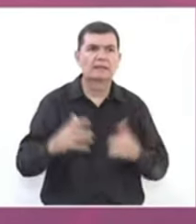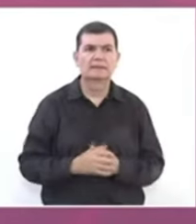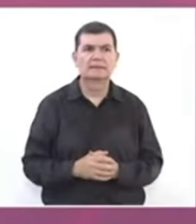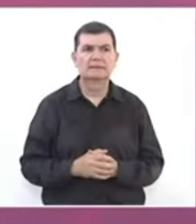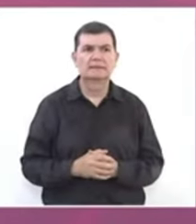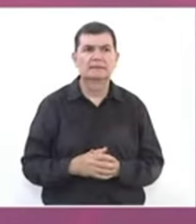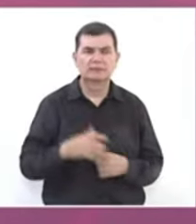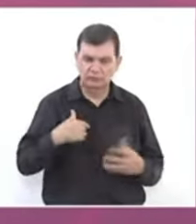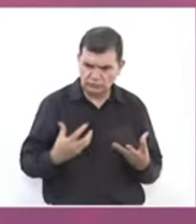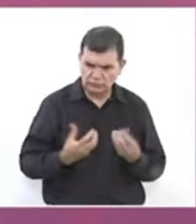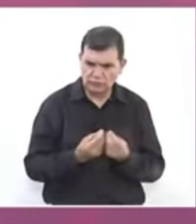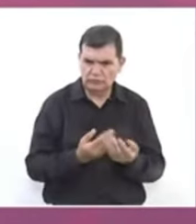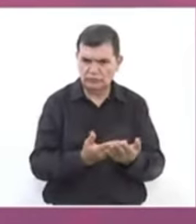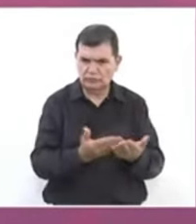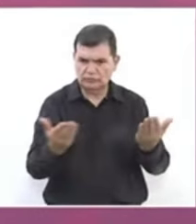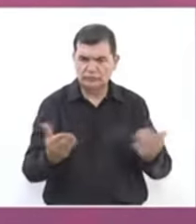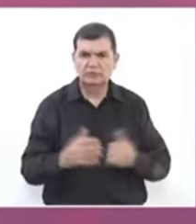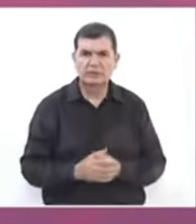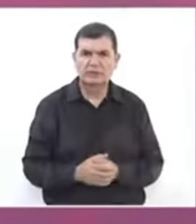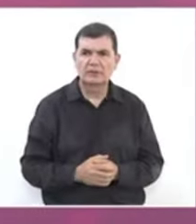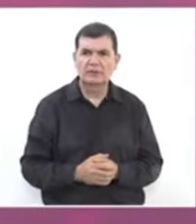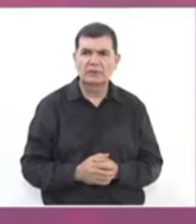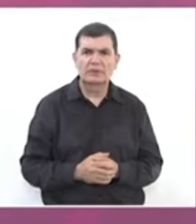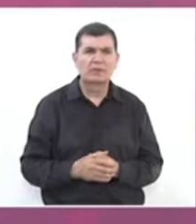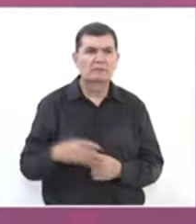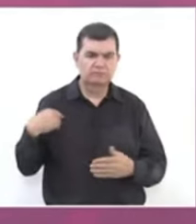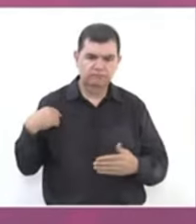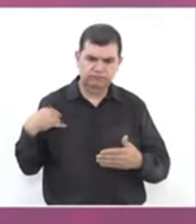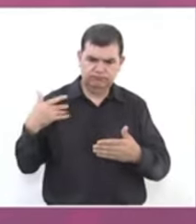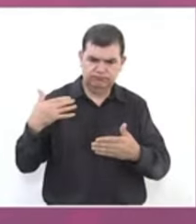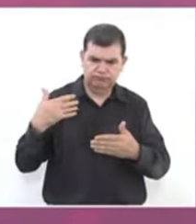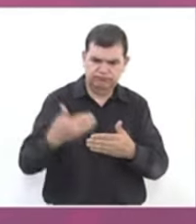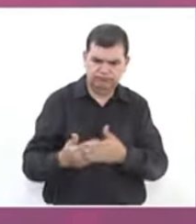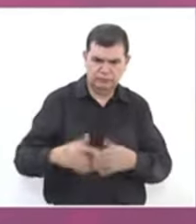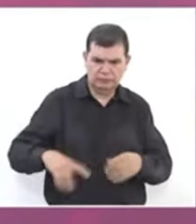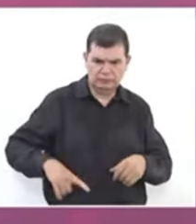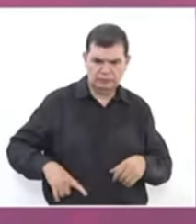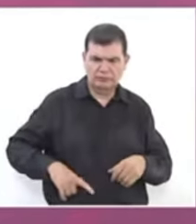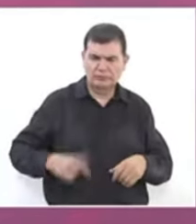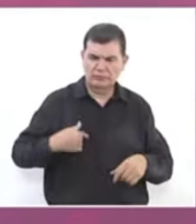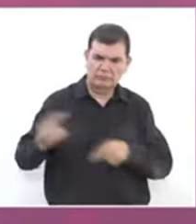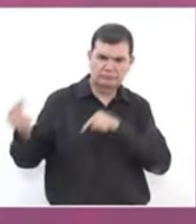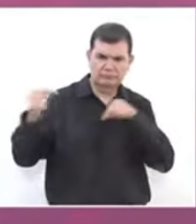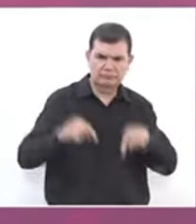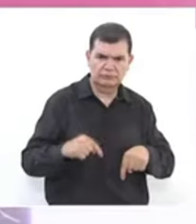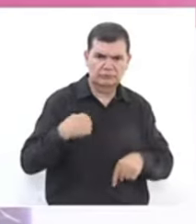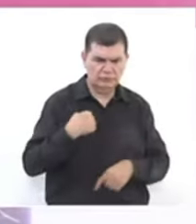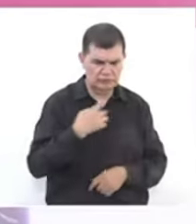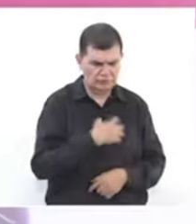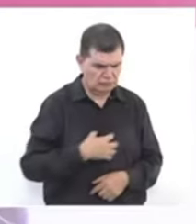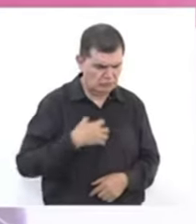Estar con ustedes al final de este gobierno. Estoy contento